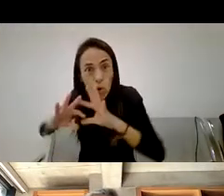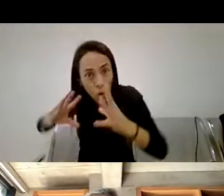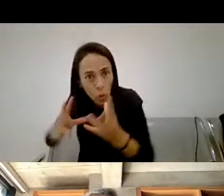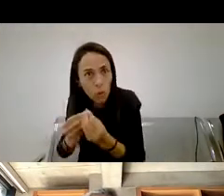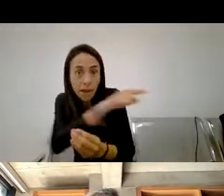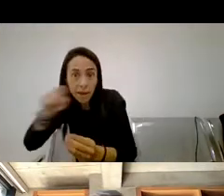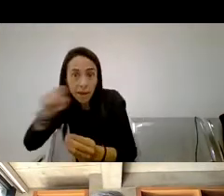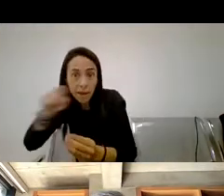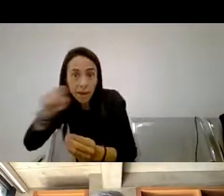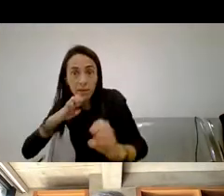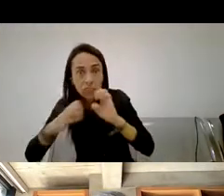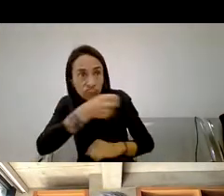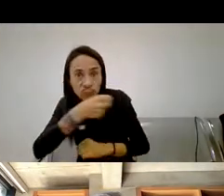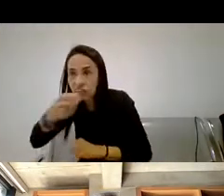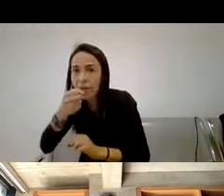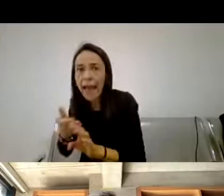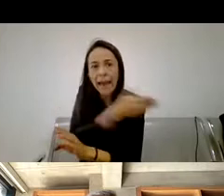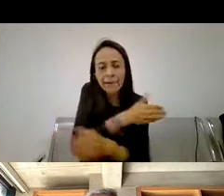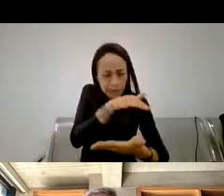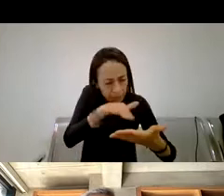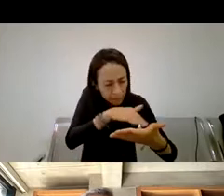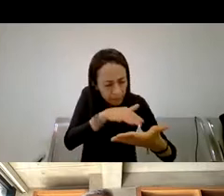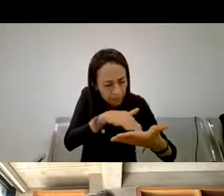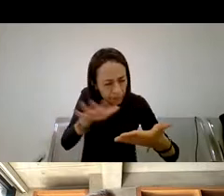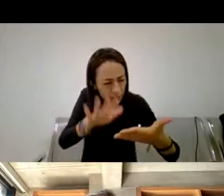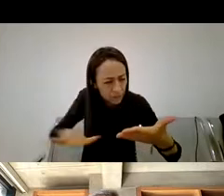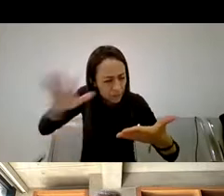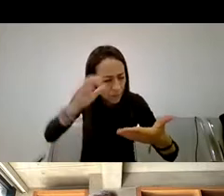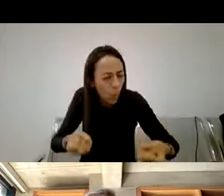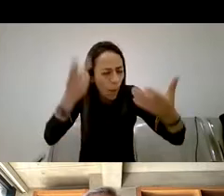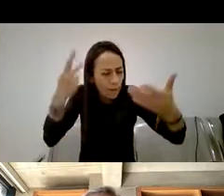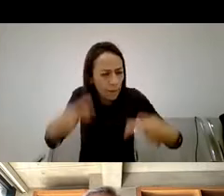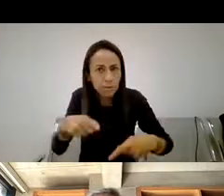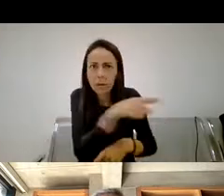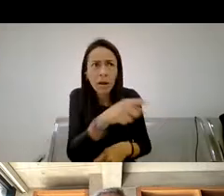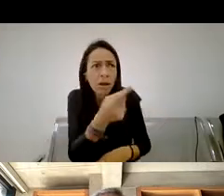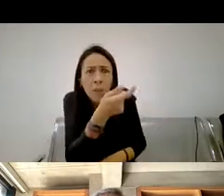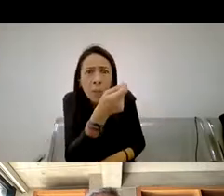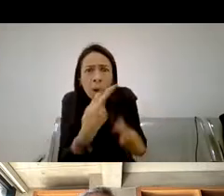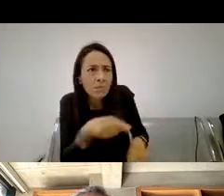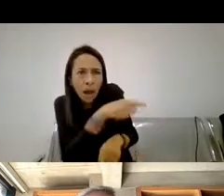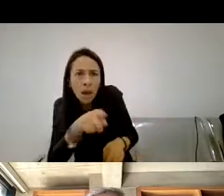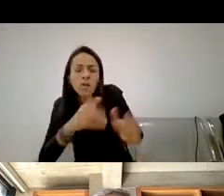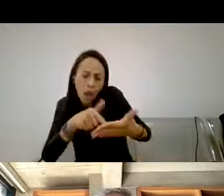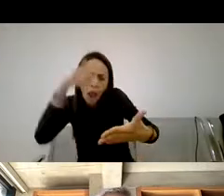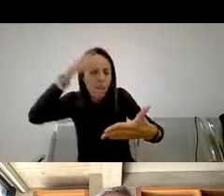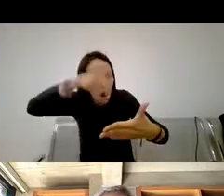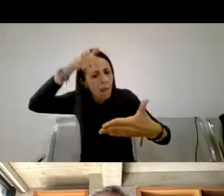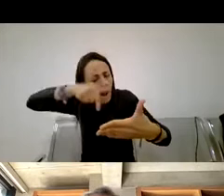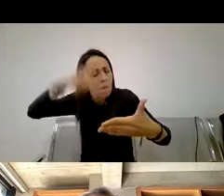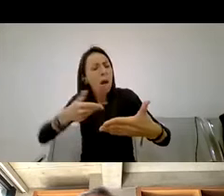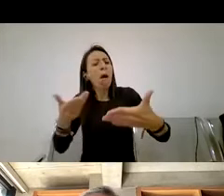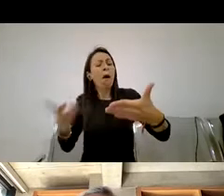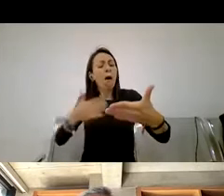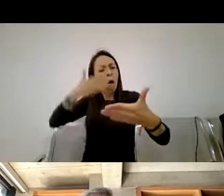que representa el sector, les podría decir que nadie más lo sabía. Hay mucha sorpresa de que se hagan tantas cosas, hay mucha sorpresa, por